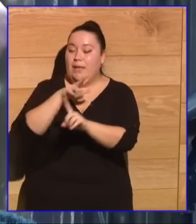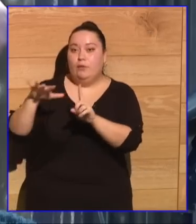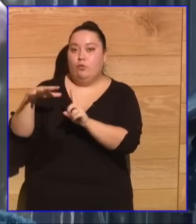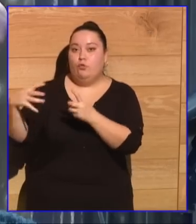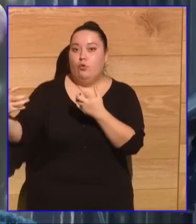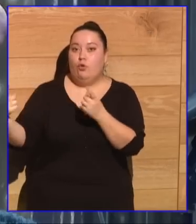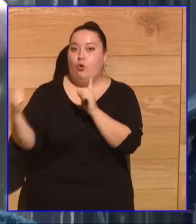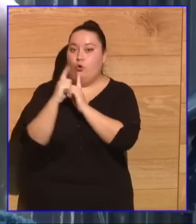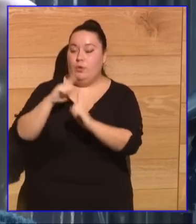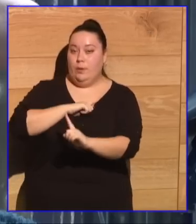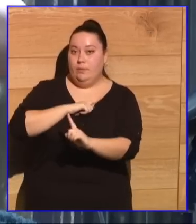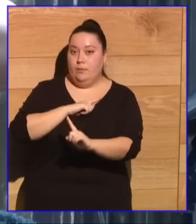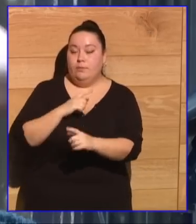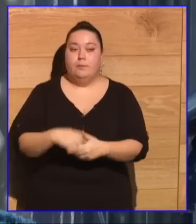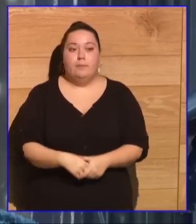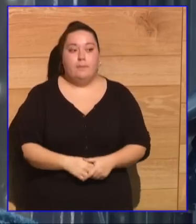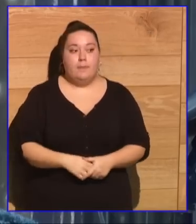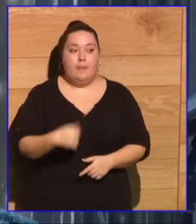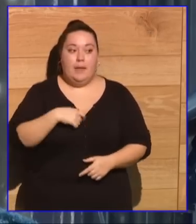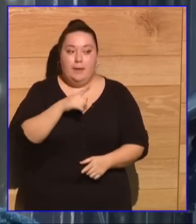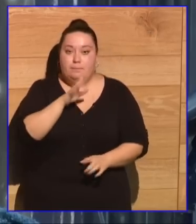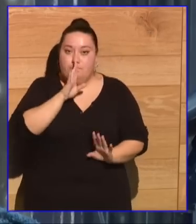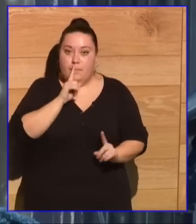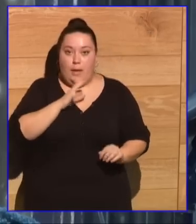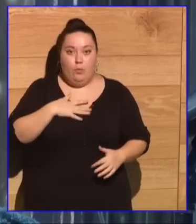que en muchas ocasiones cambia la cosa. Y me voy a callar aquí porque